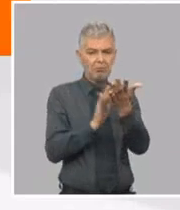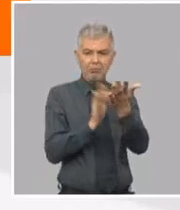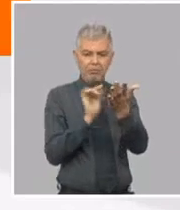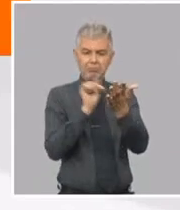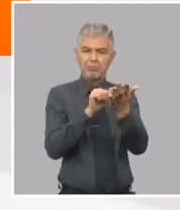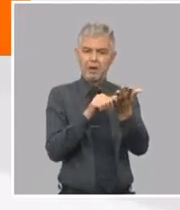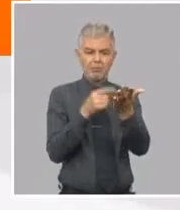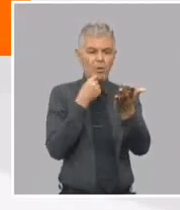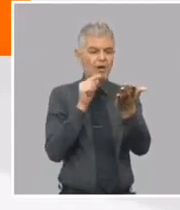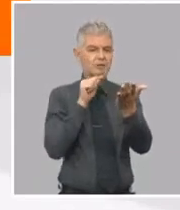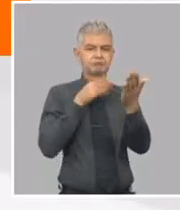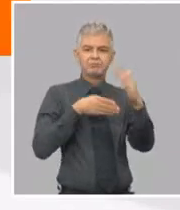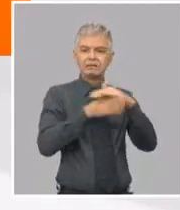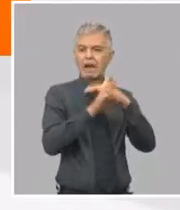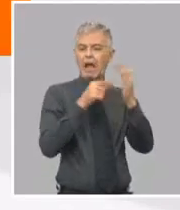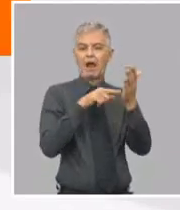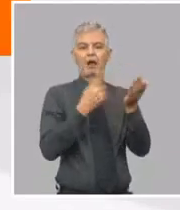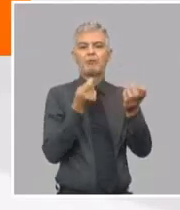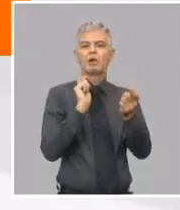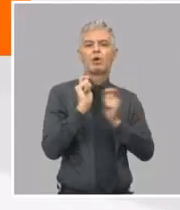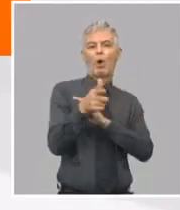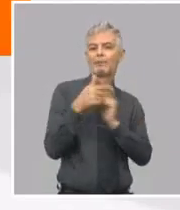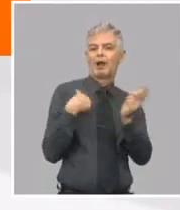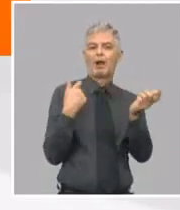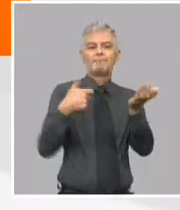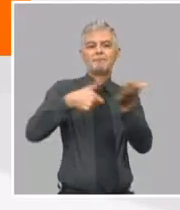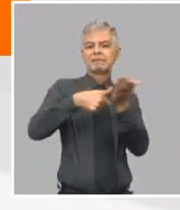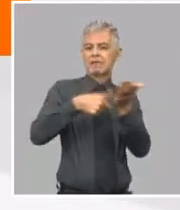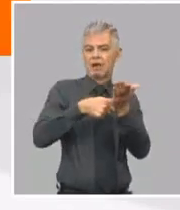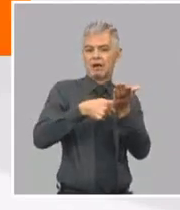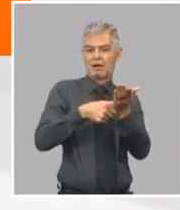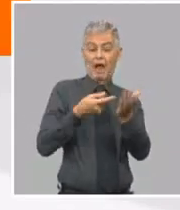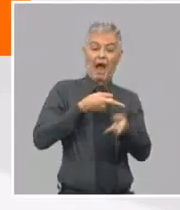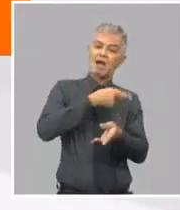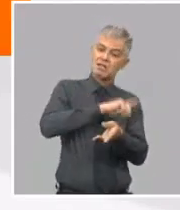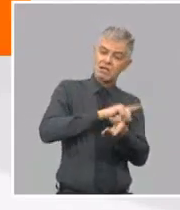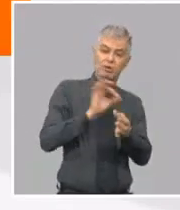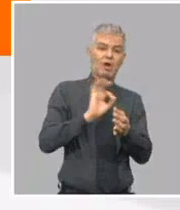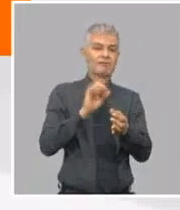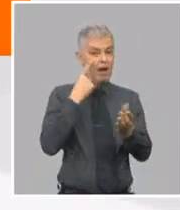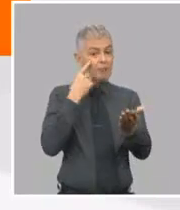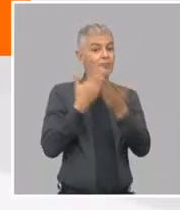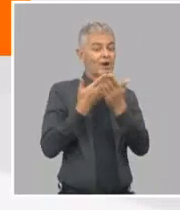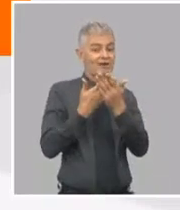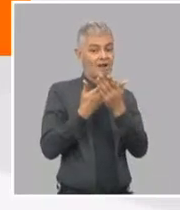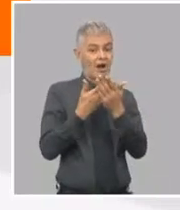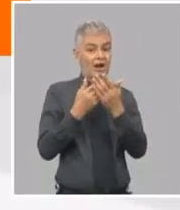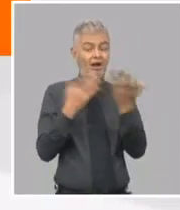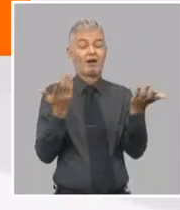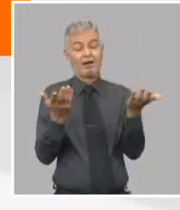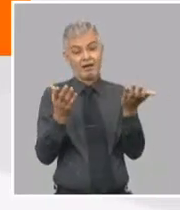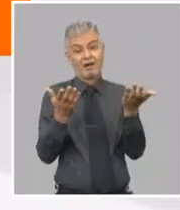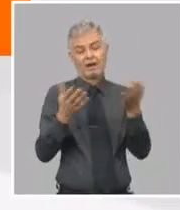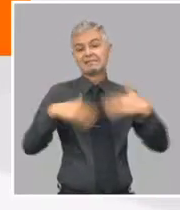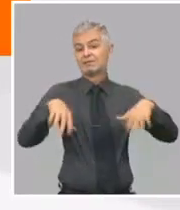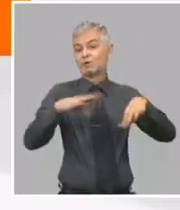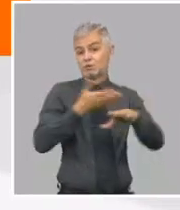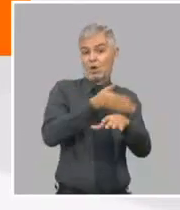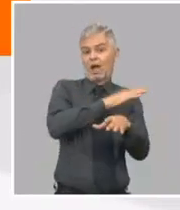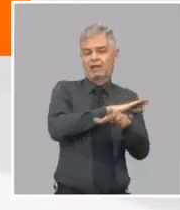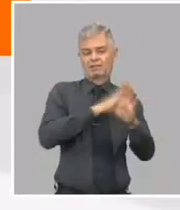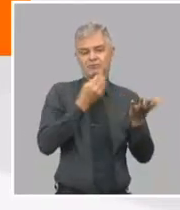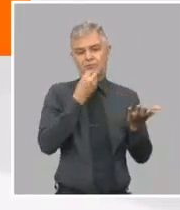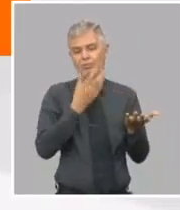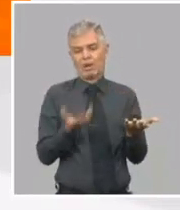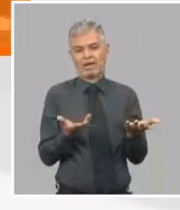ayer fue un día de mucha atención no habíamos probado la pk todavía bajo la avalancha bajo el